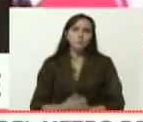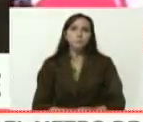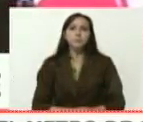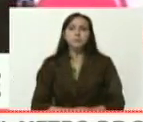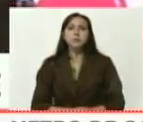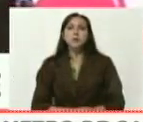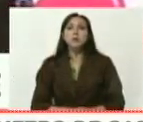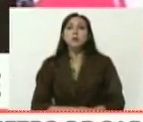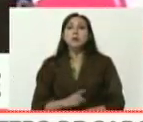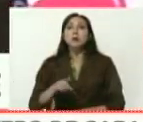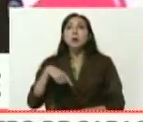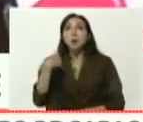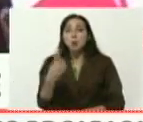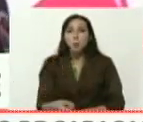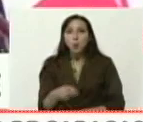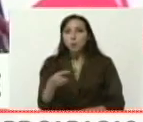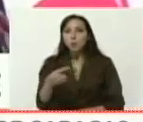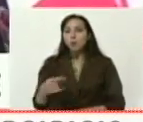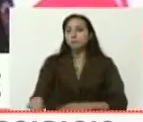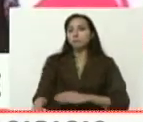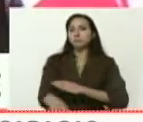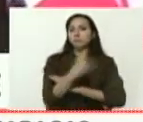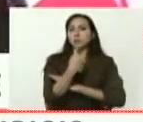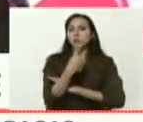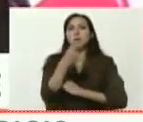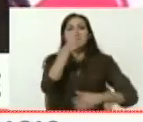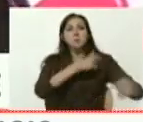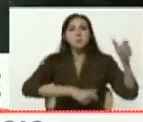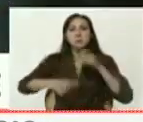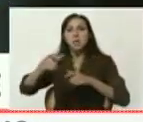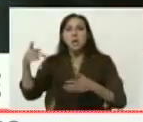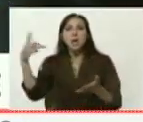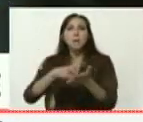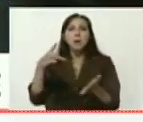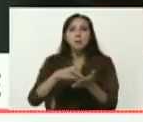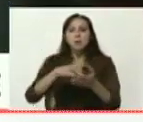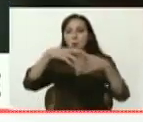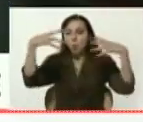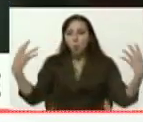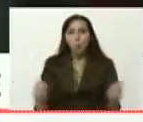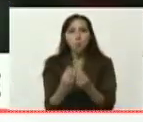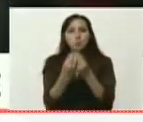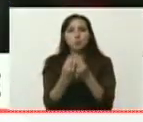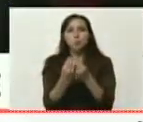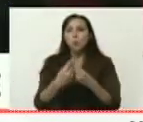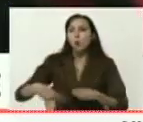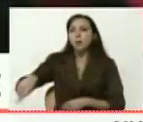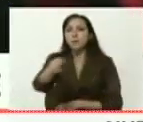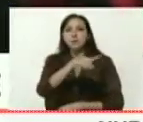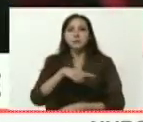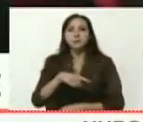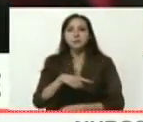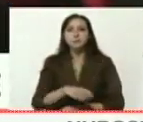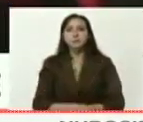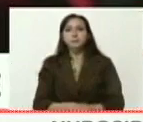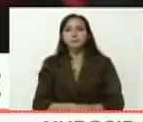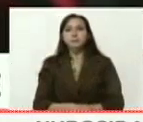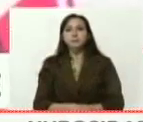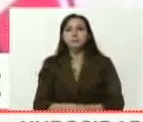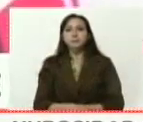Después de haber sido traicionado por quienes participaron junto a ellos en el